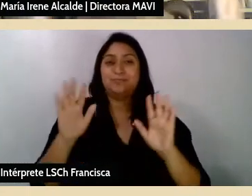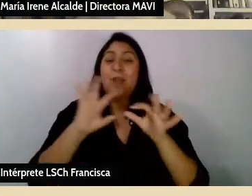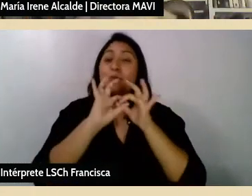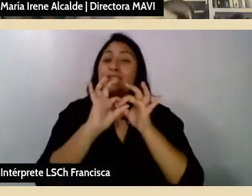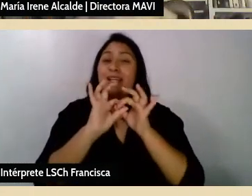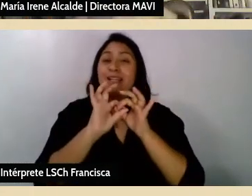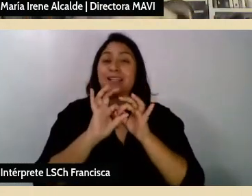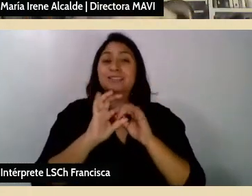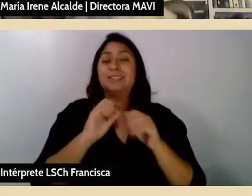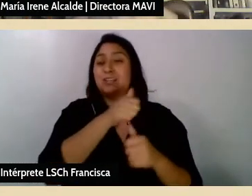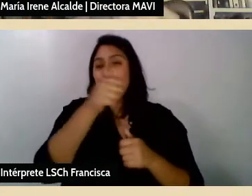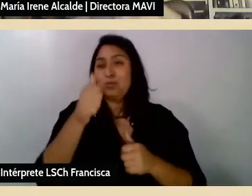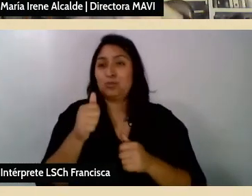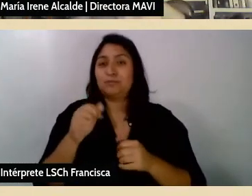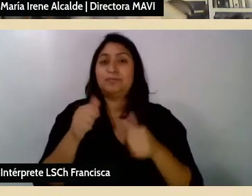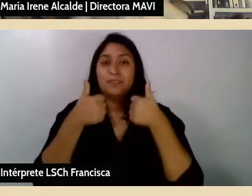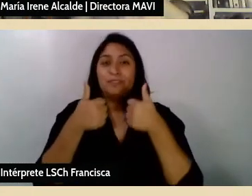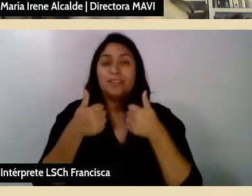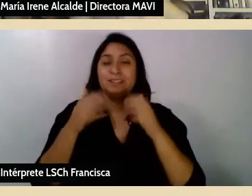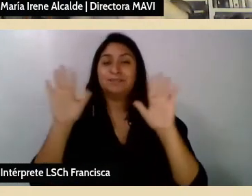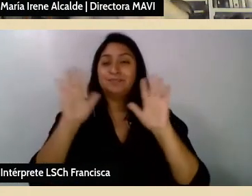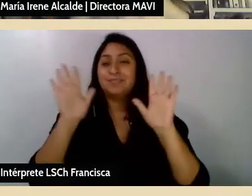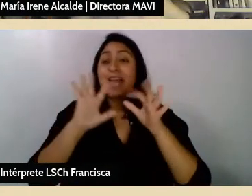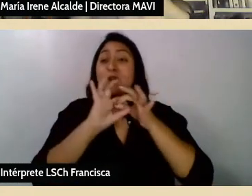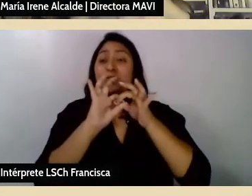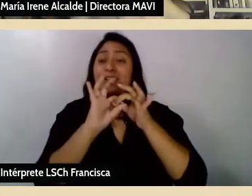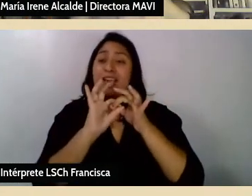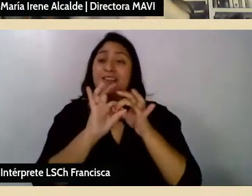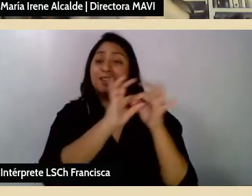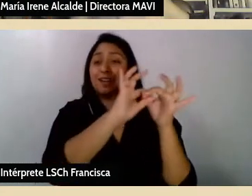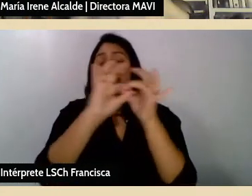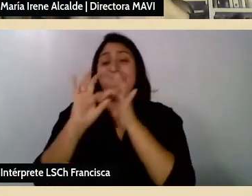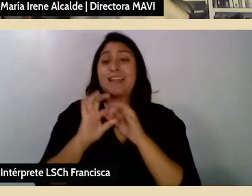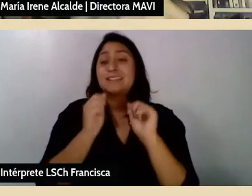todo, que estén bien. Gracias a ti, Esteban. Gracias,